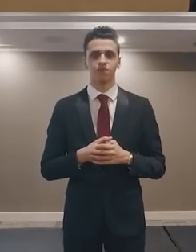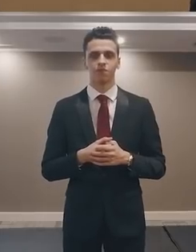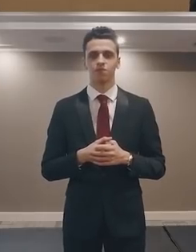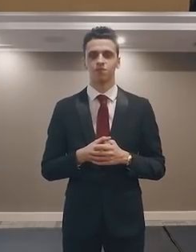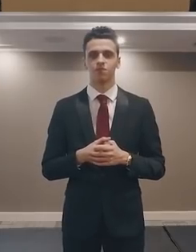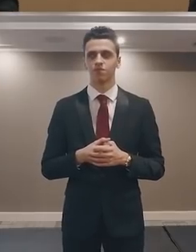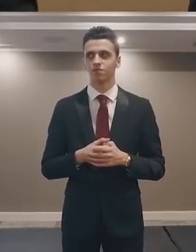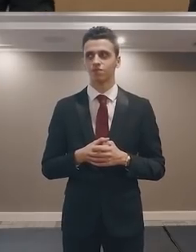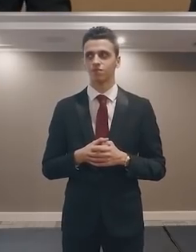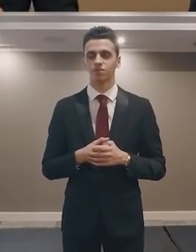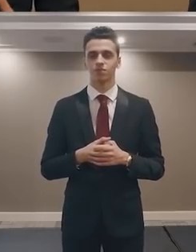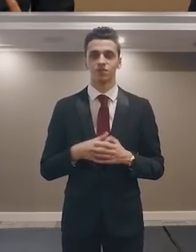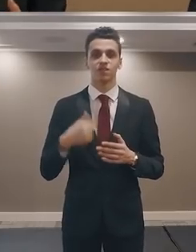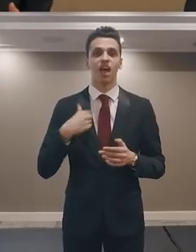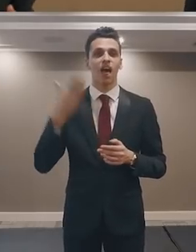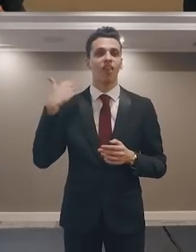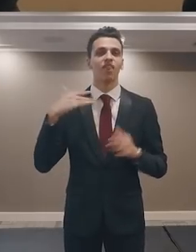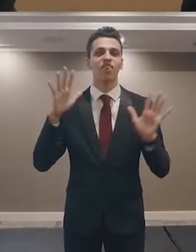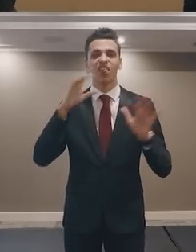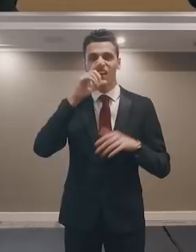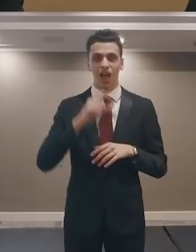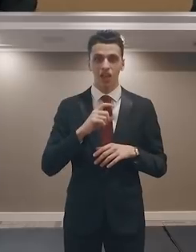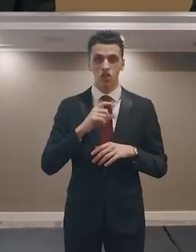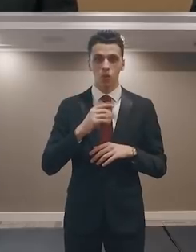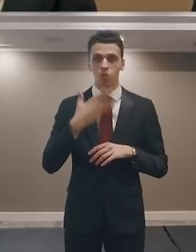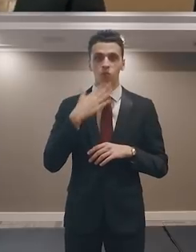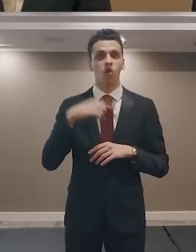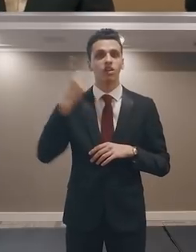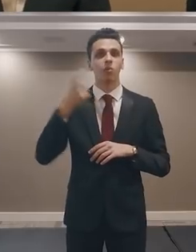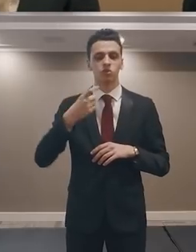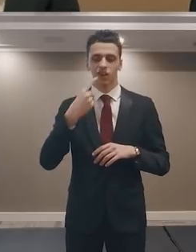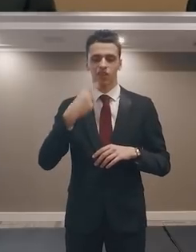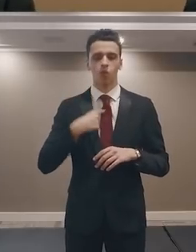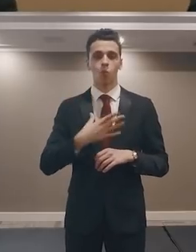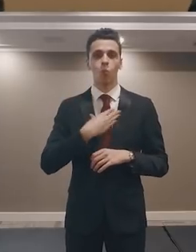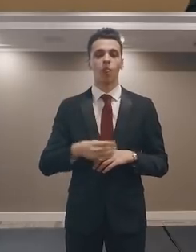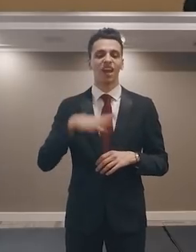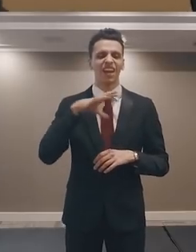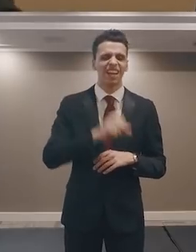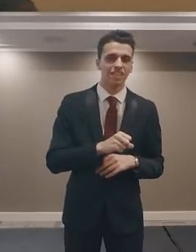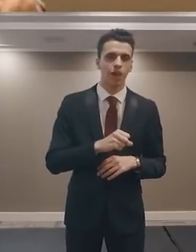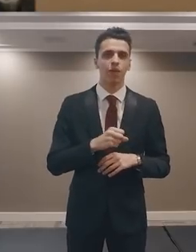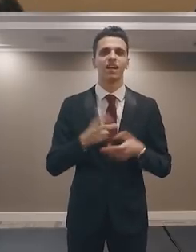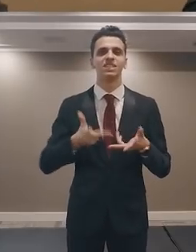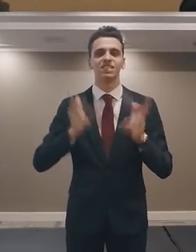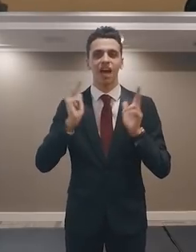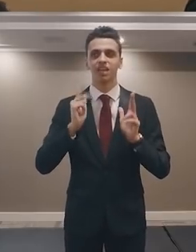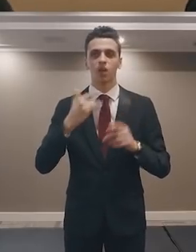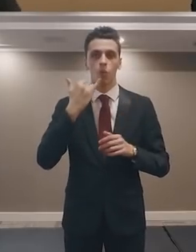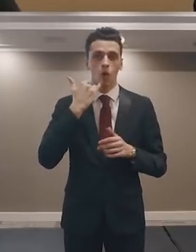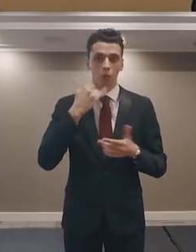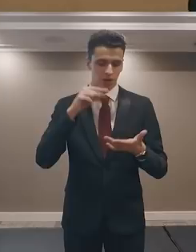decir a mí si me lo dicen hace diez años que voy a sacar mi móvil que voy a reservar un trayecto en taxi que viene el coche por mí